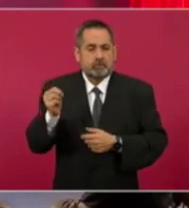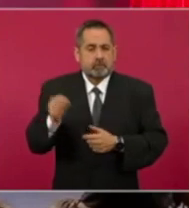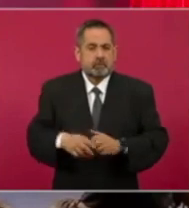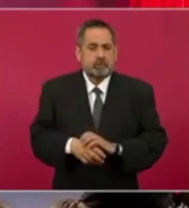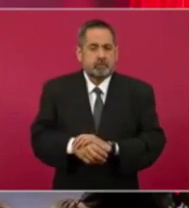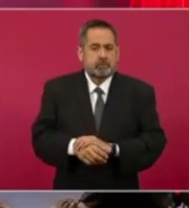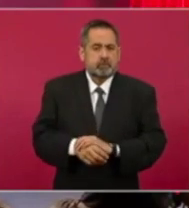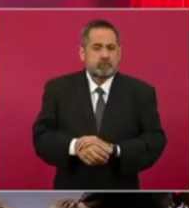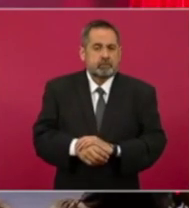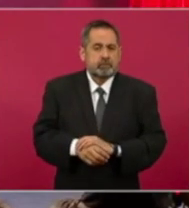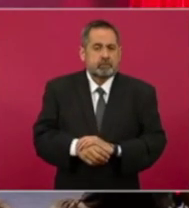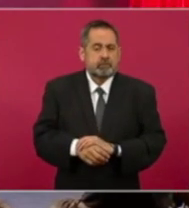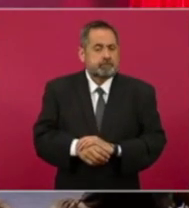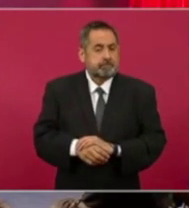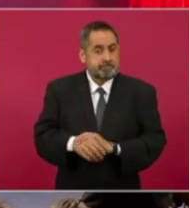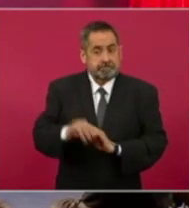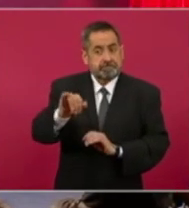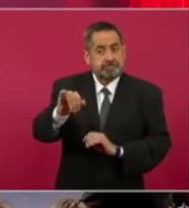Sí,